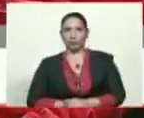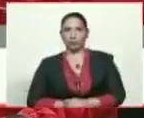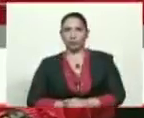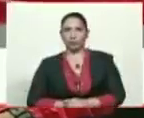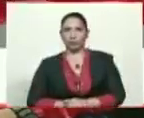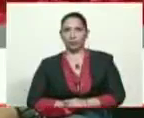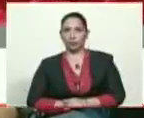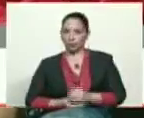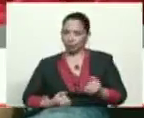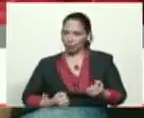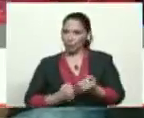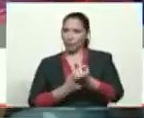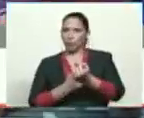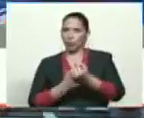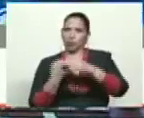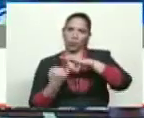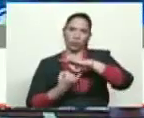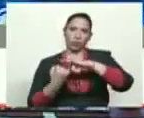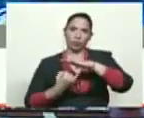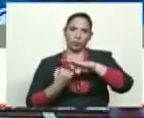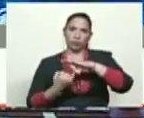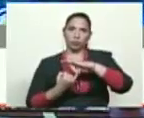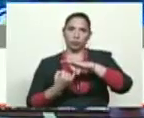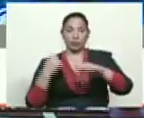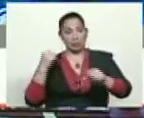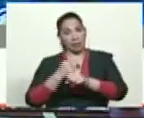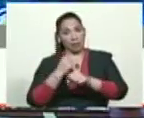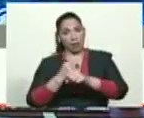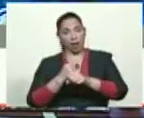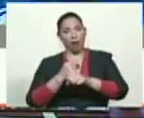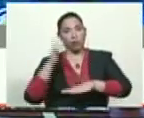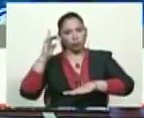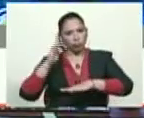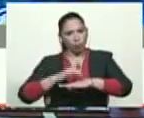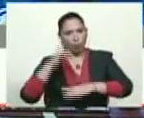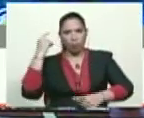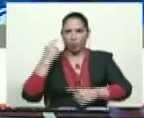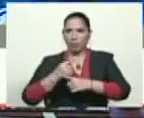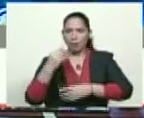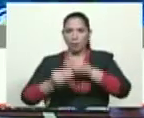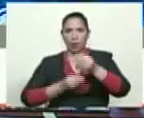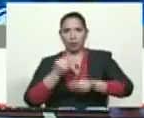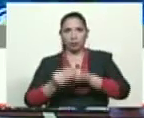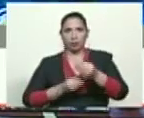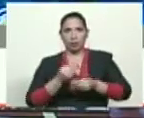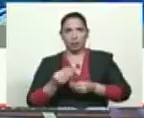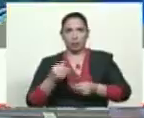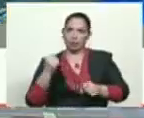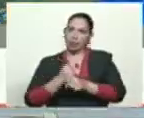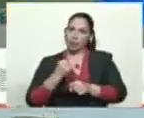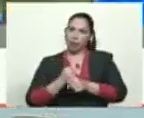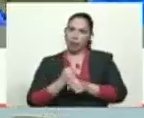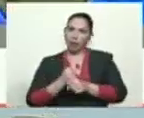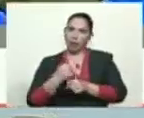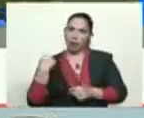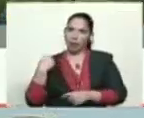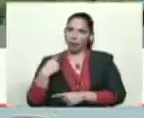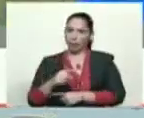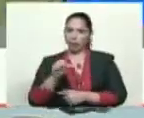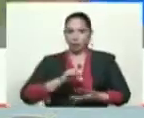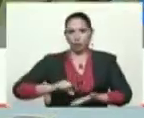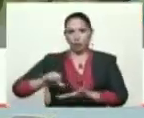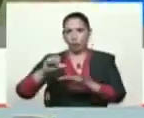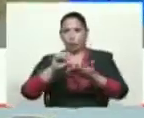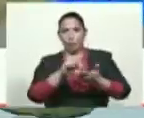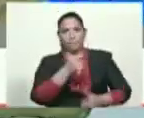apoyo institucional el trabajo que toca hacer el trabajo detener las ciudades pepitas